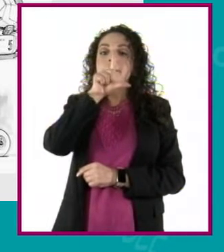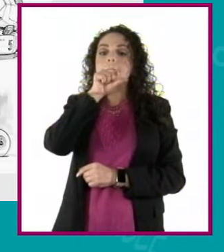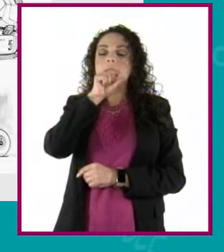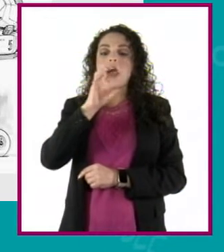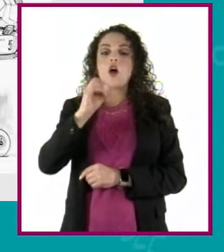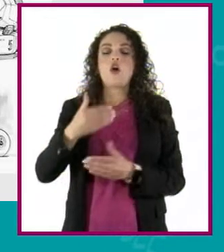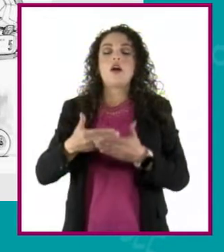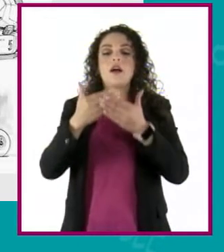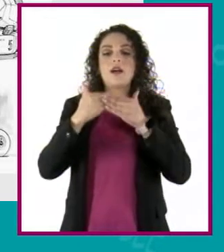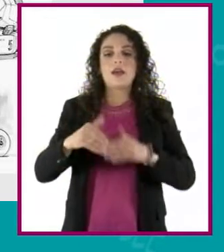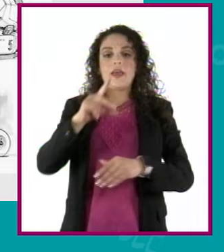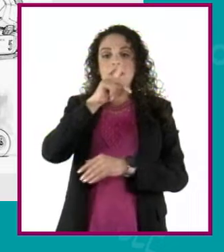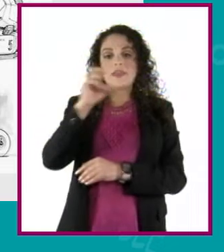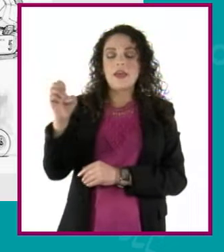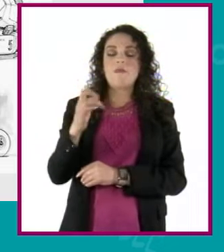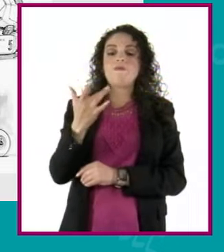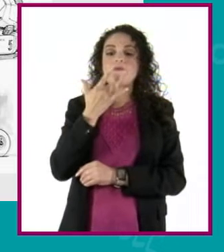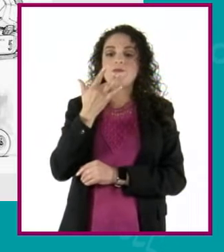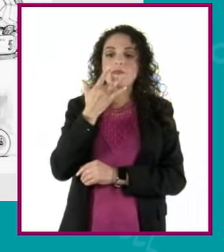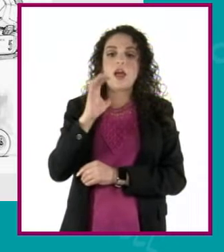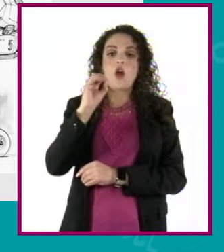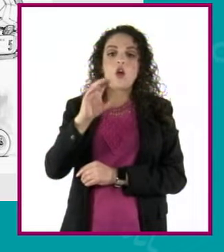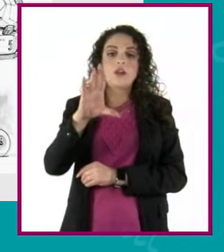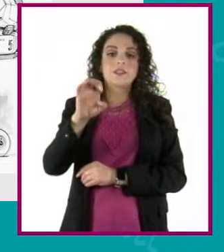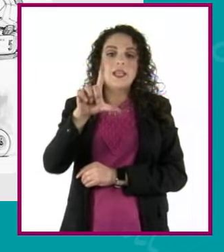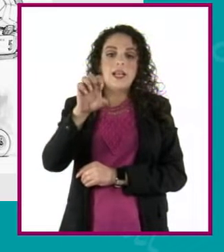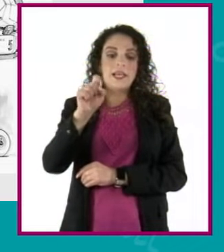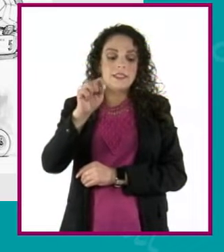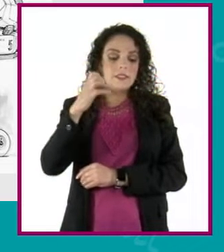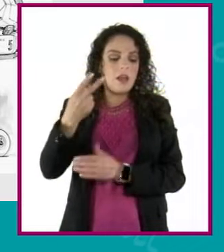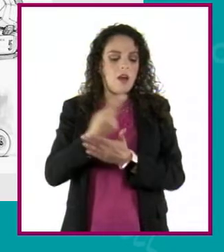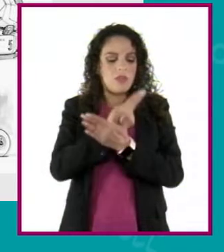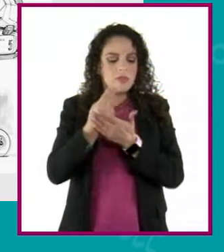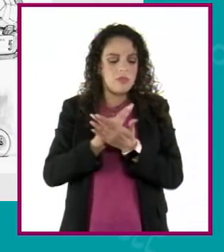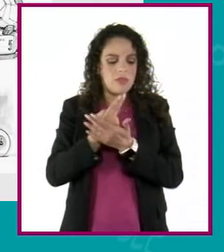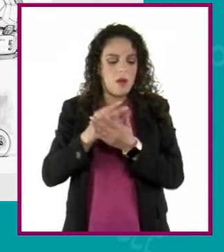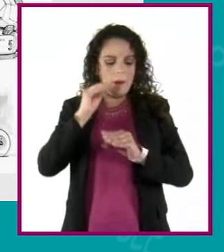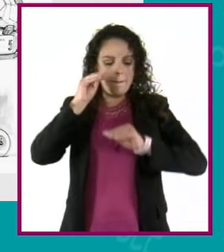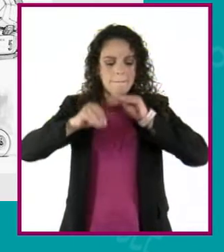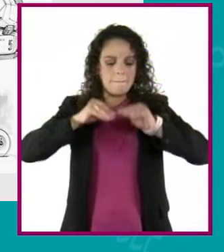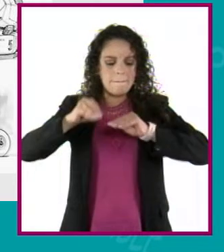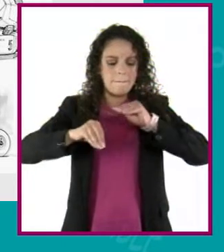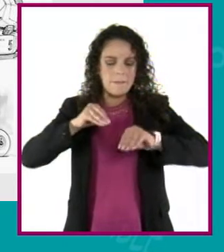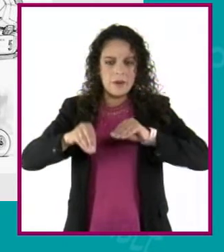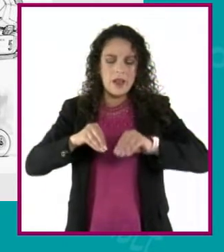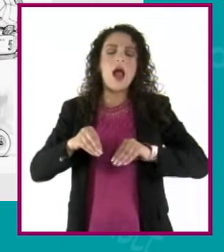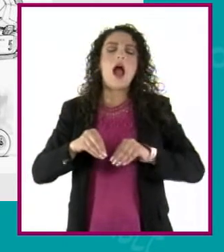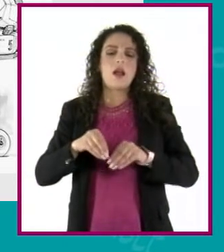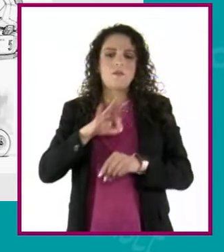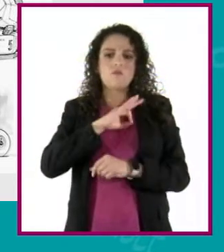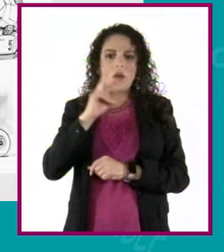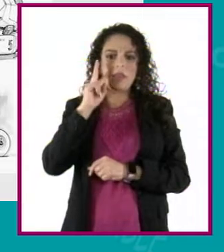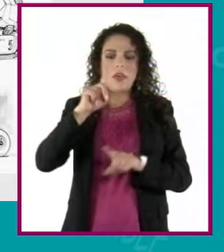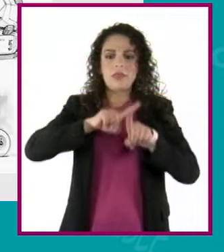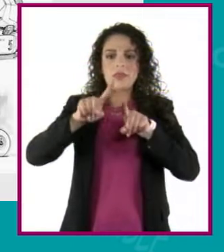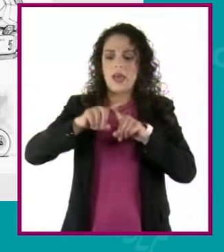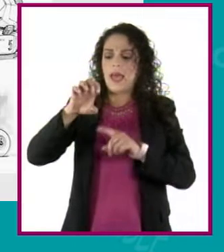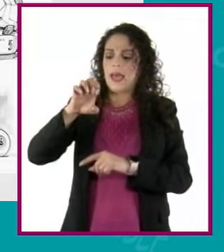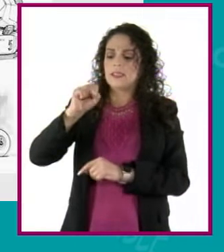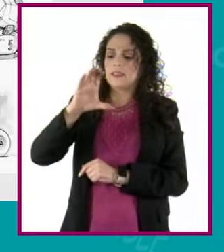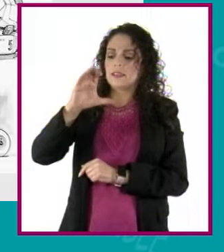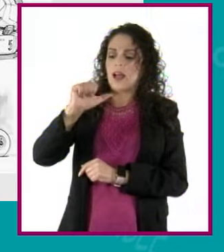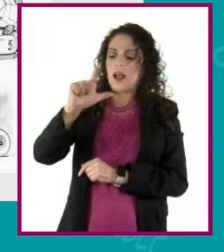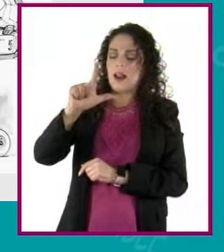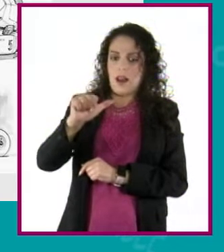nos permitiría también, cuando estamos construyendo algún dibujo, alguna representación, poder tener esas escalas. Aquí